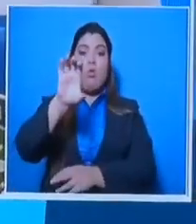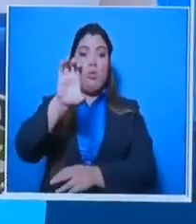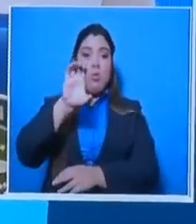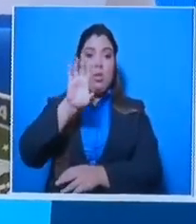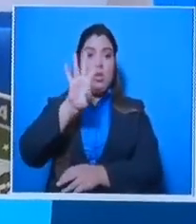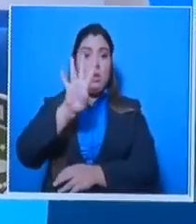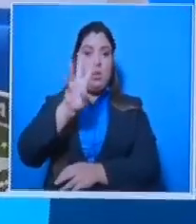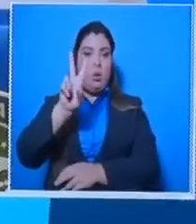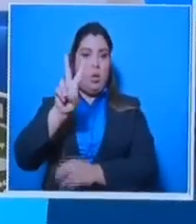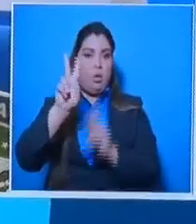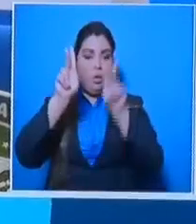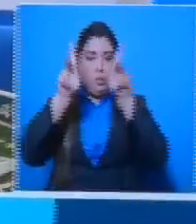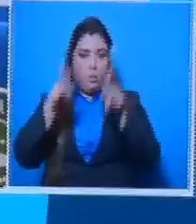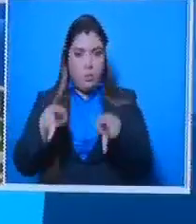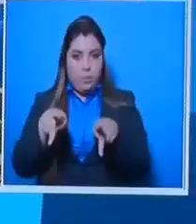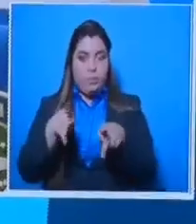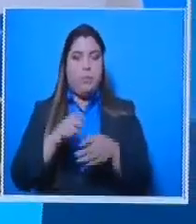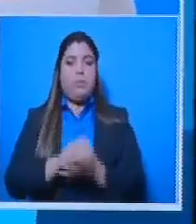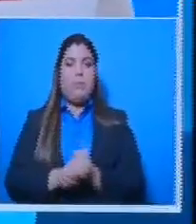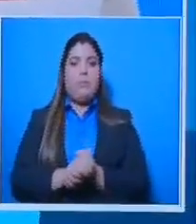3.842 personas,